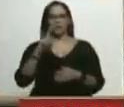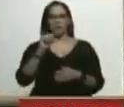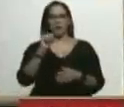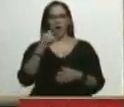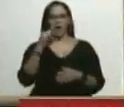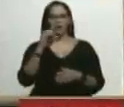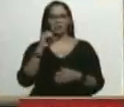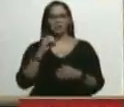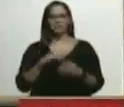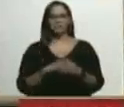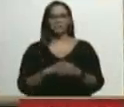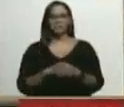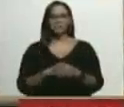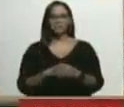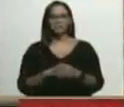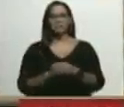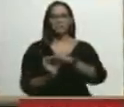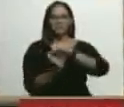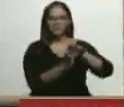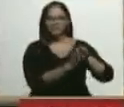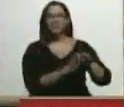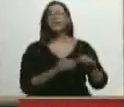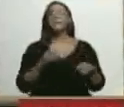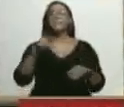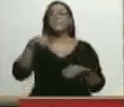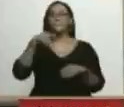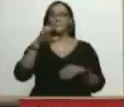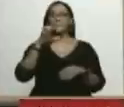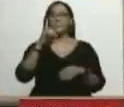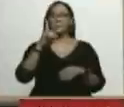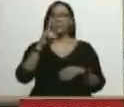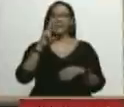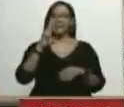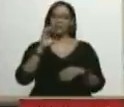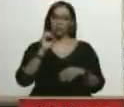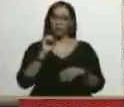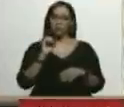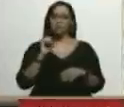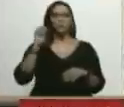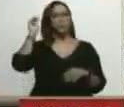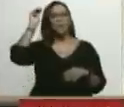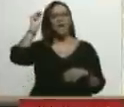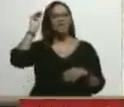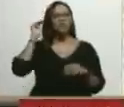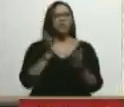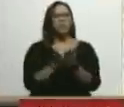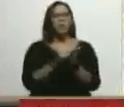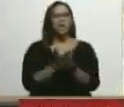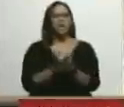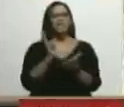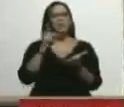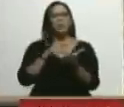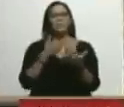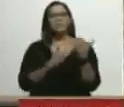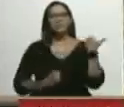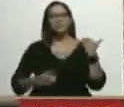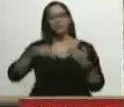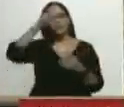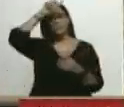Pedro Castillo no Pedro Castillo es un maestro por allá de la escuela y así llegó a presidente